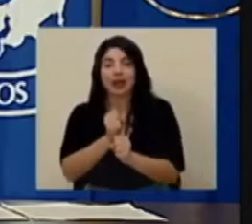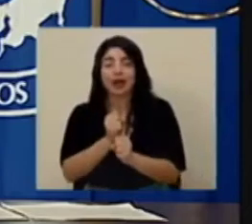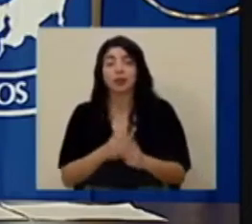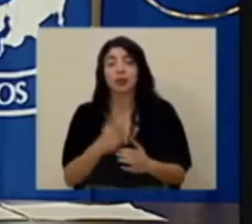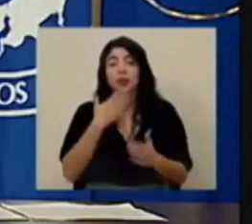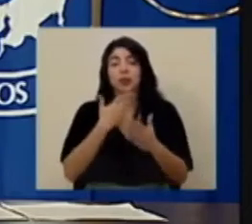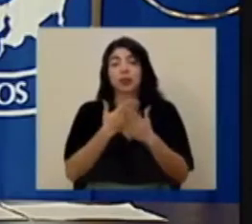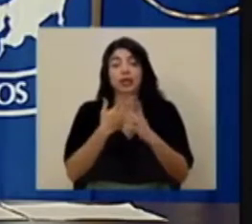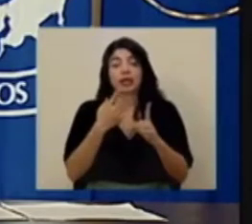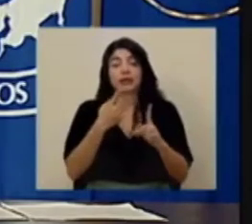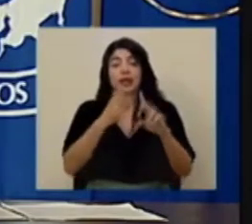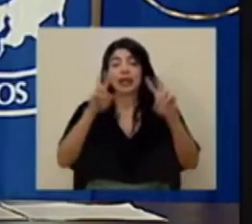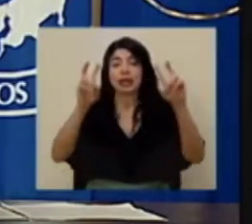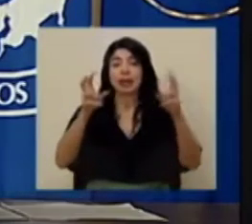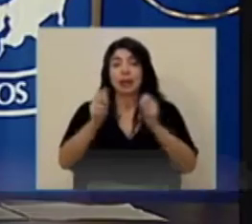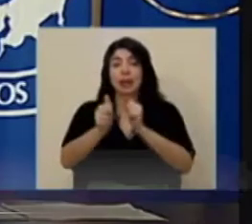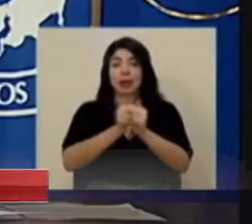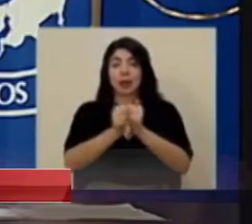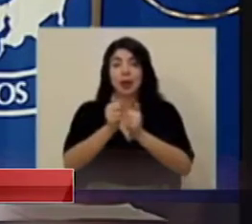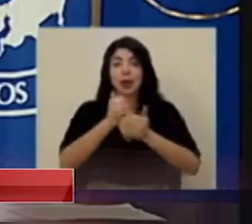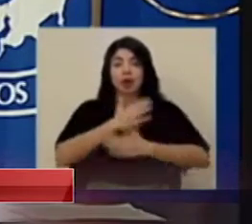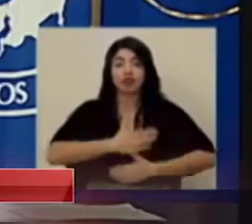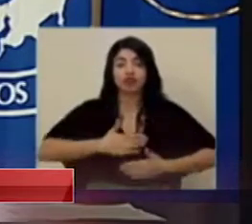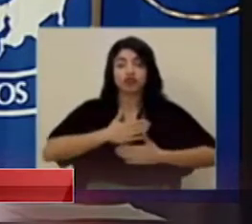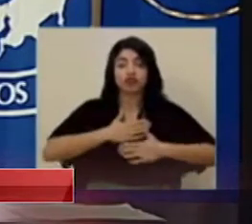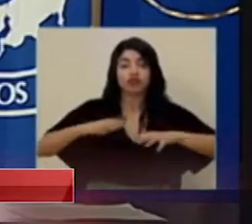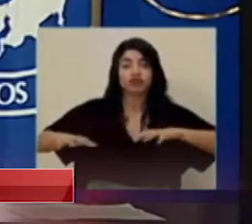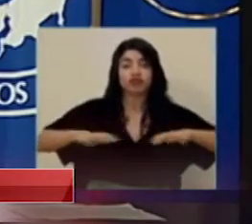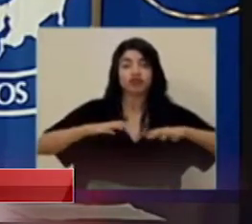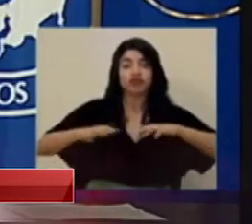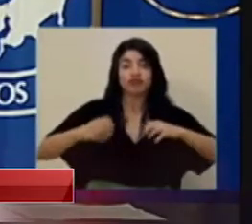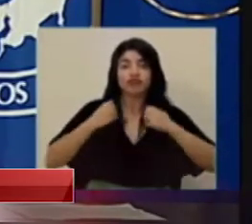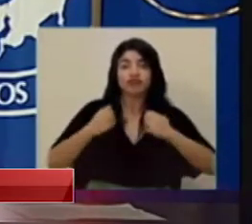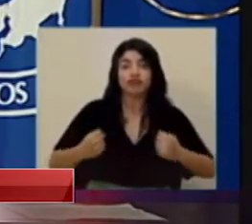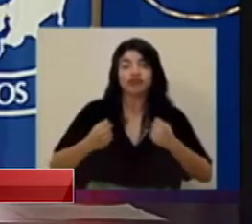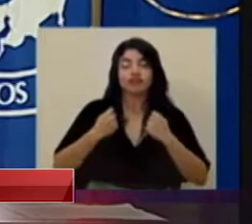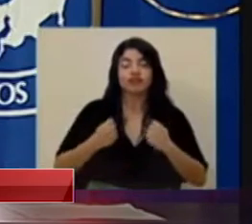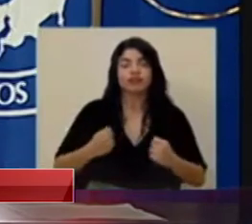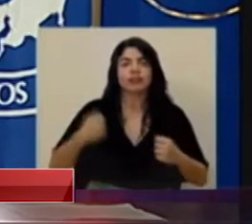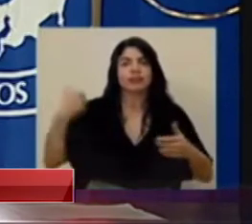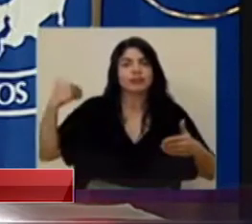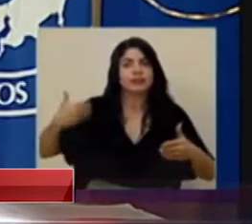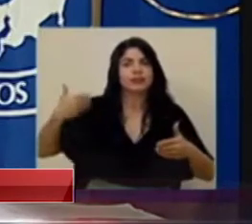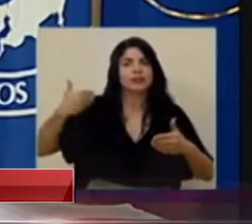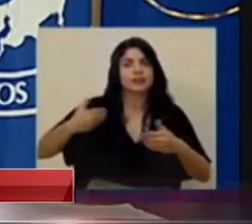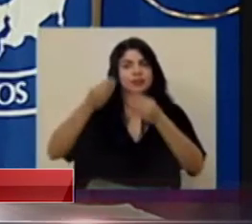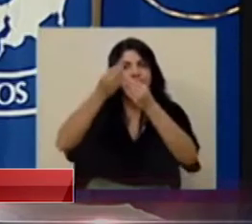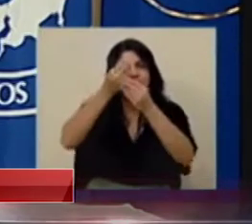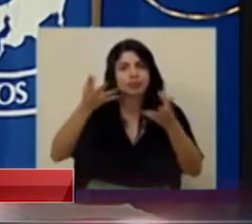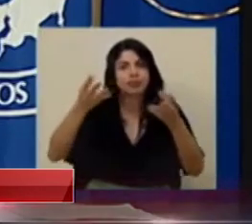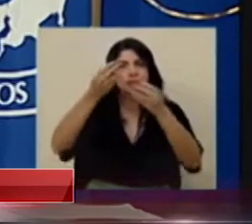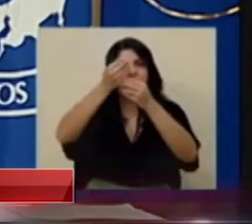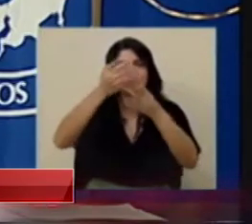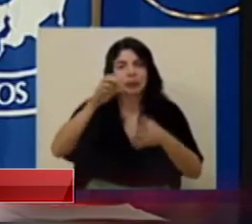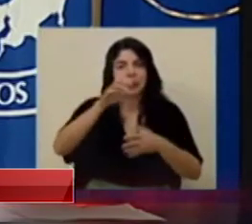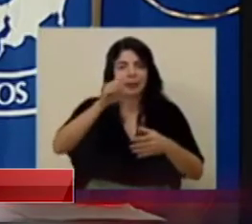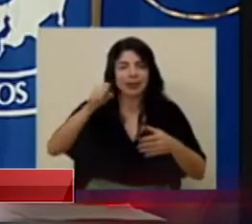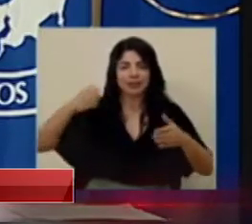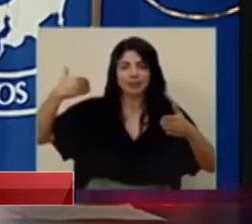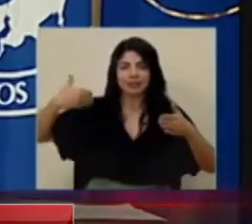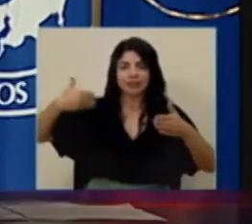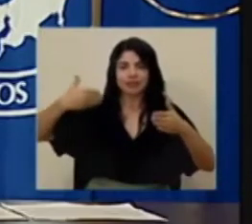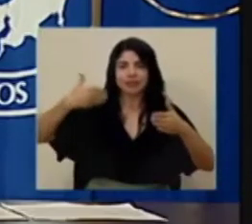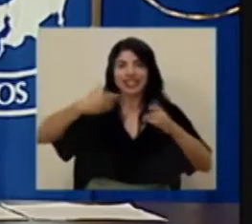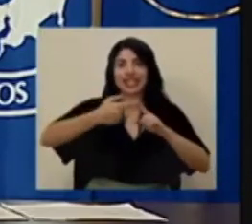Bueno, en el tema del deporte, la recreación y la actividad física, hemos venido anunciando durante todos estos meses, ya